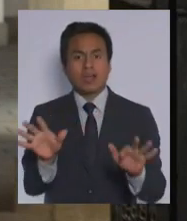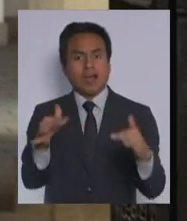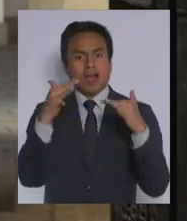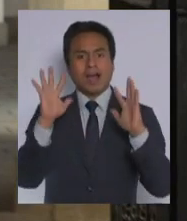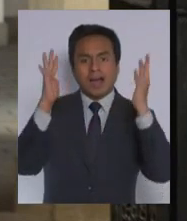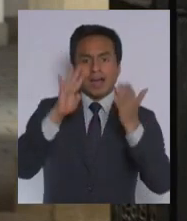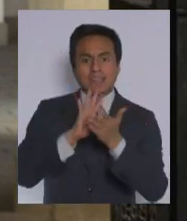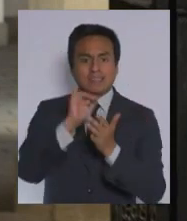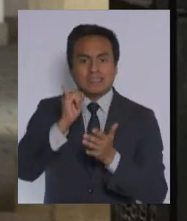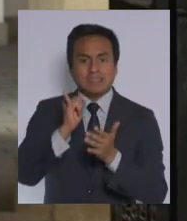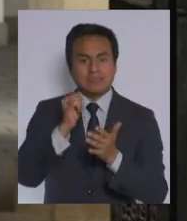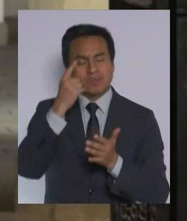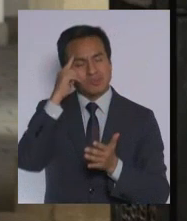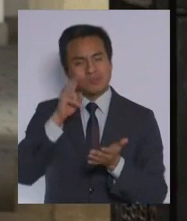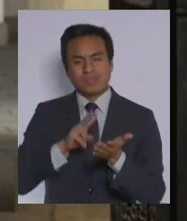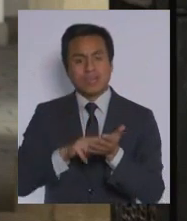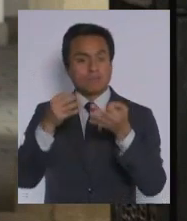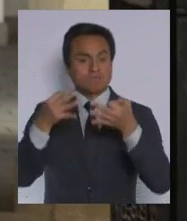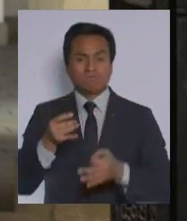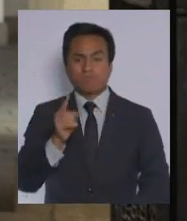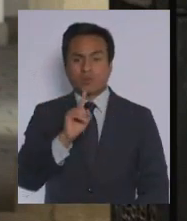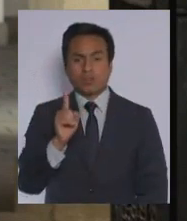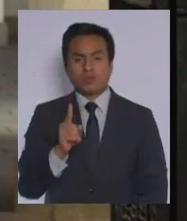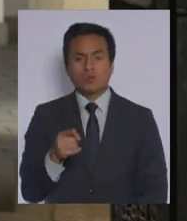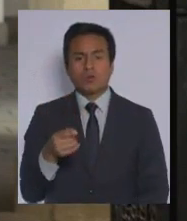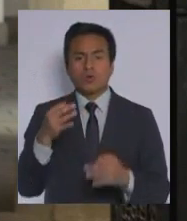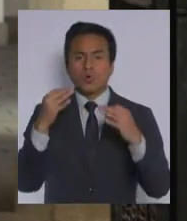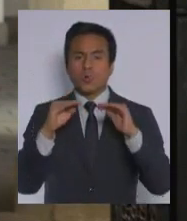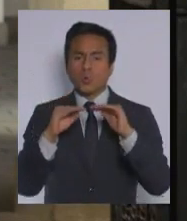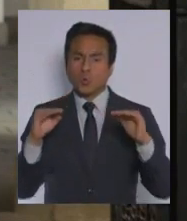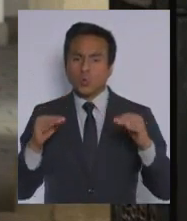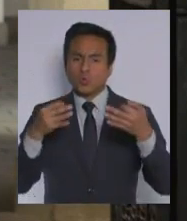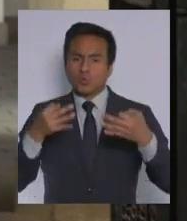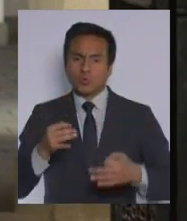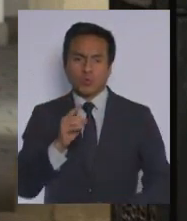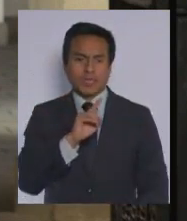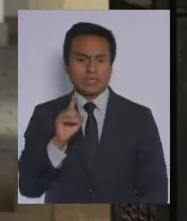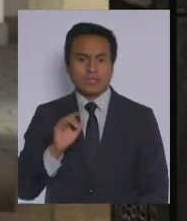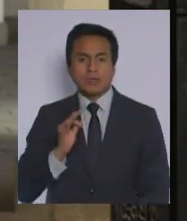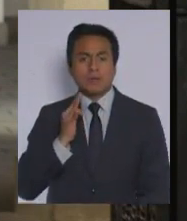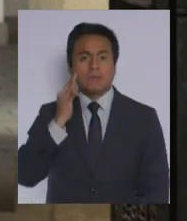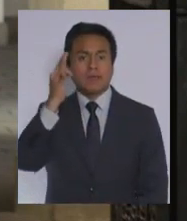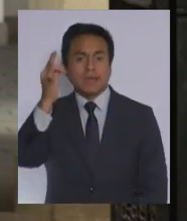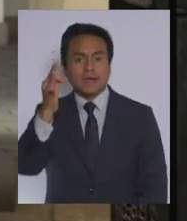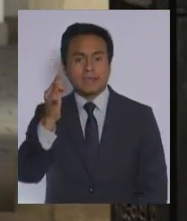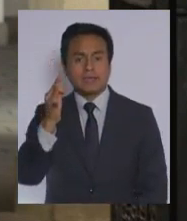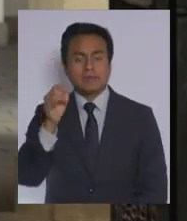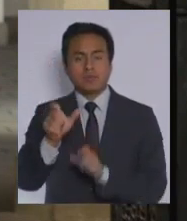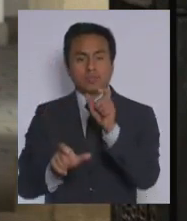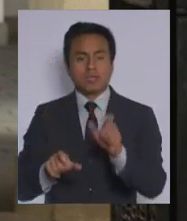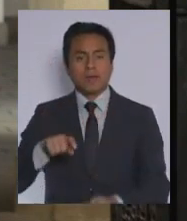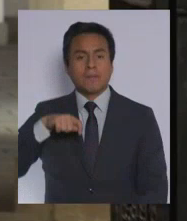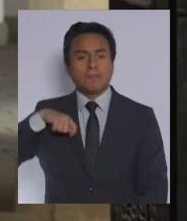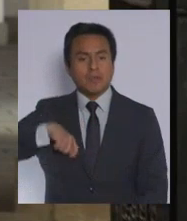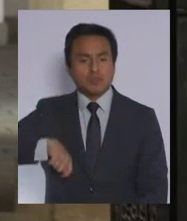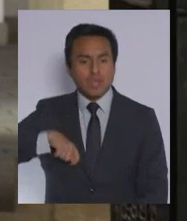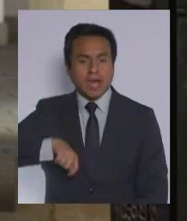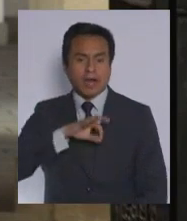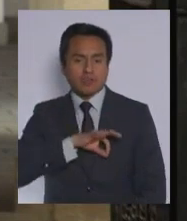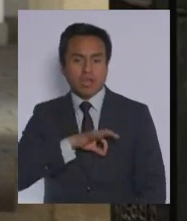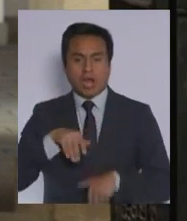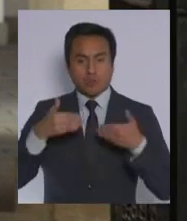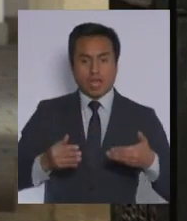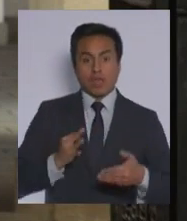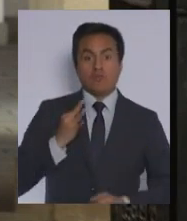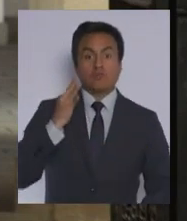pero que no es correcto que no es justo y que el día de mañana nuestros pensionados actuales